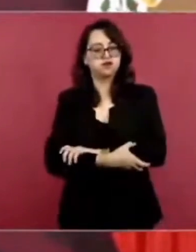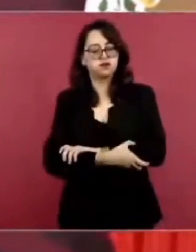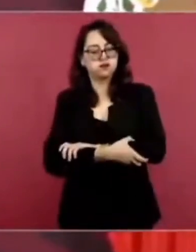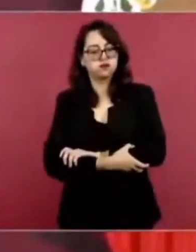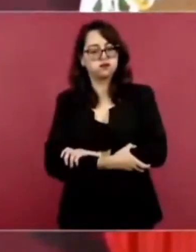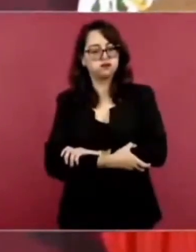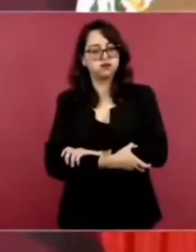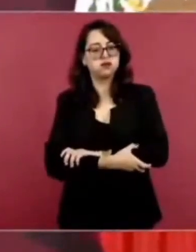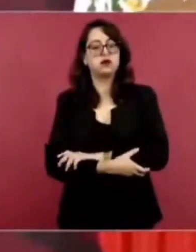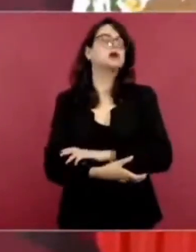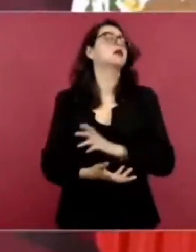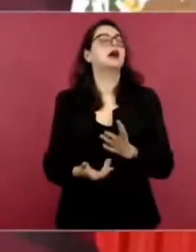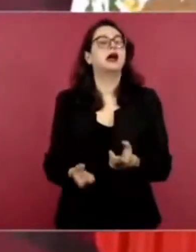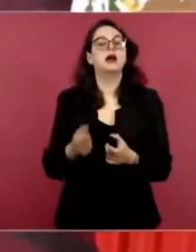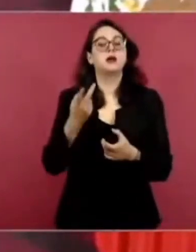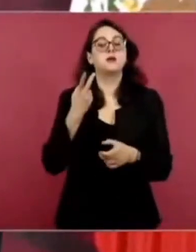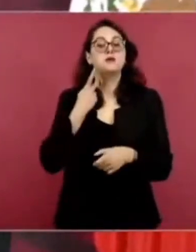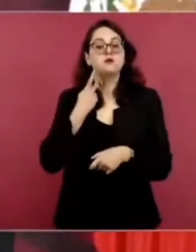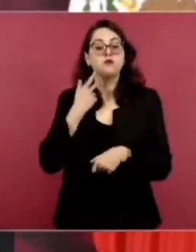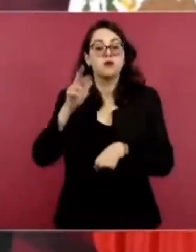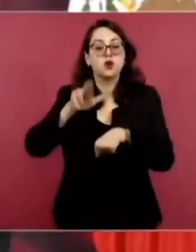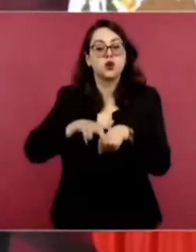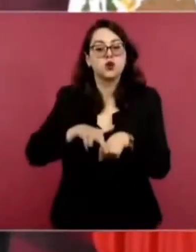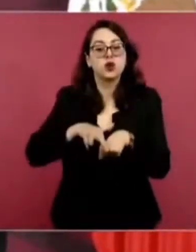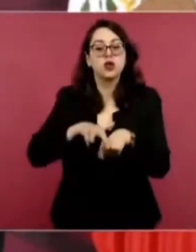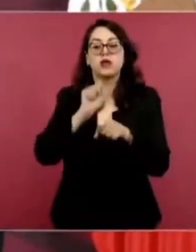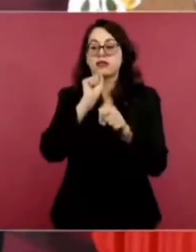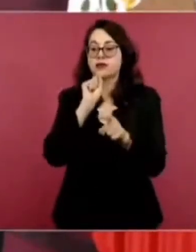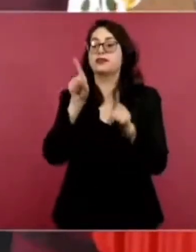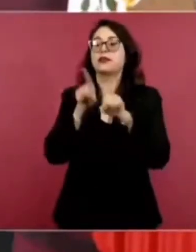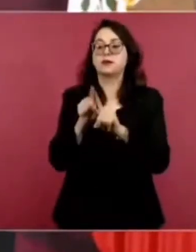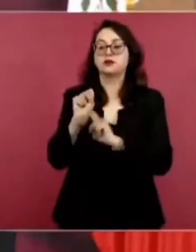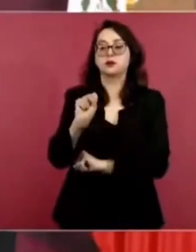fueron jueces, magistrados,